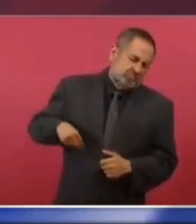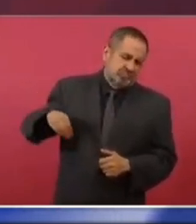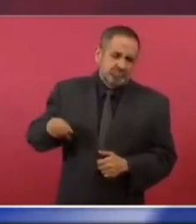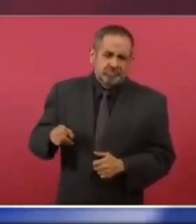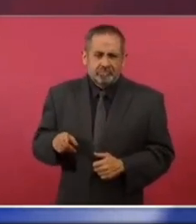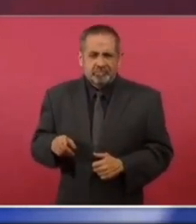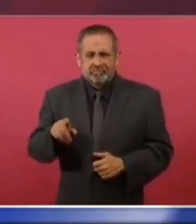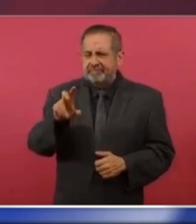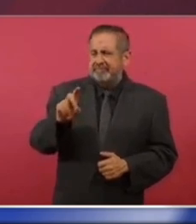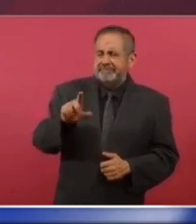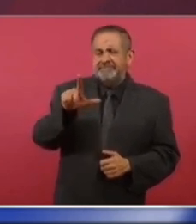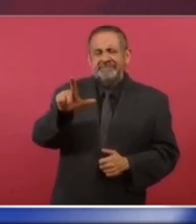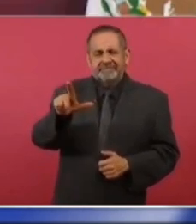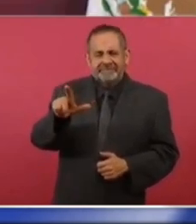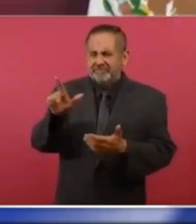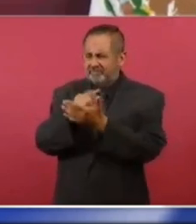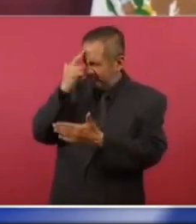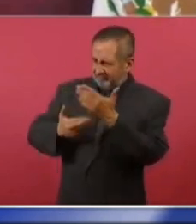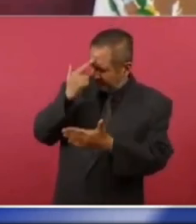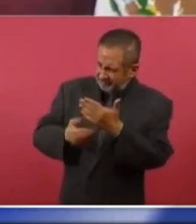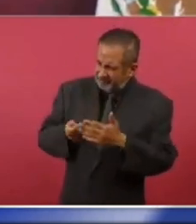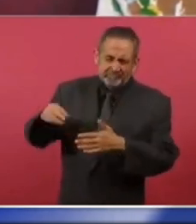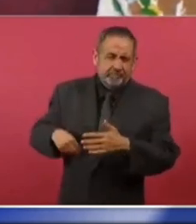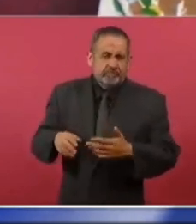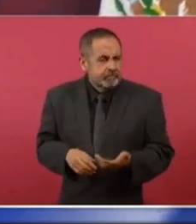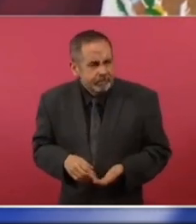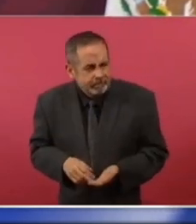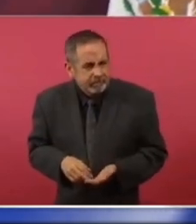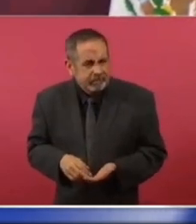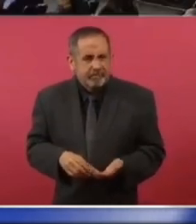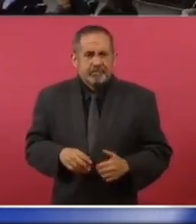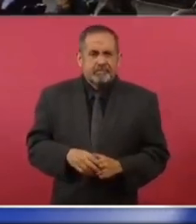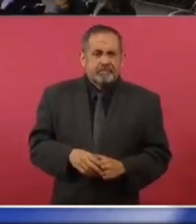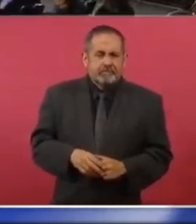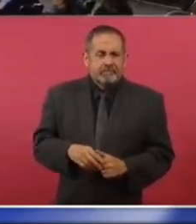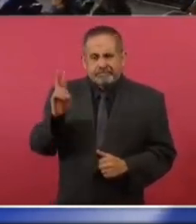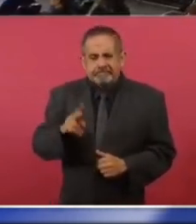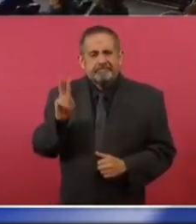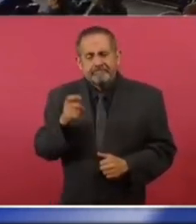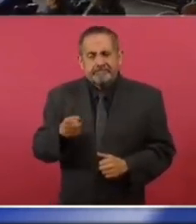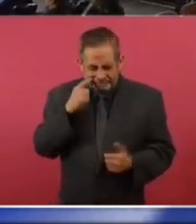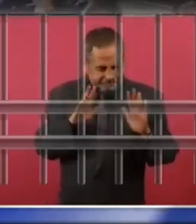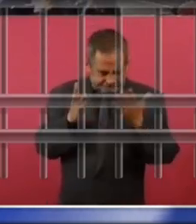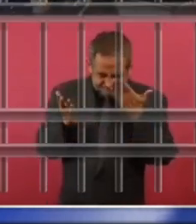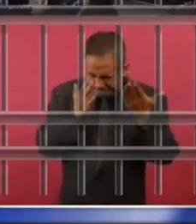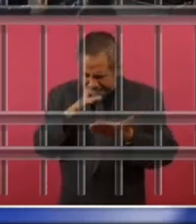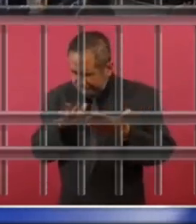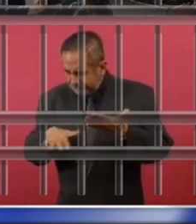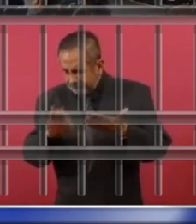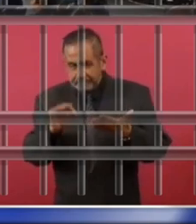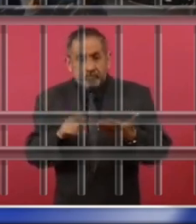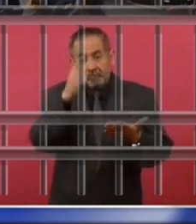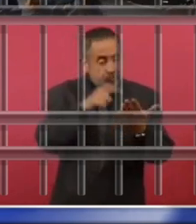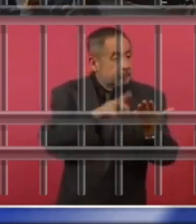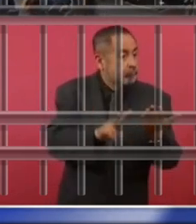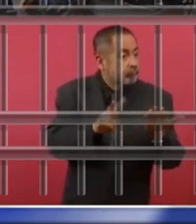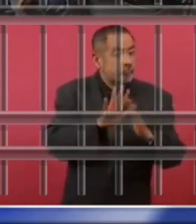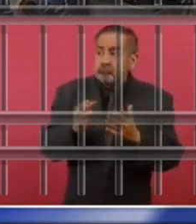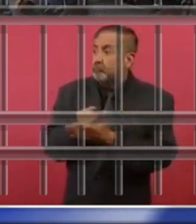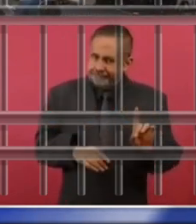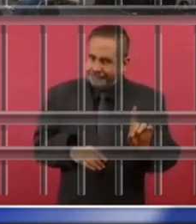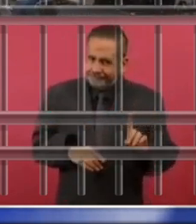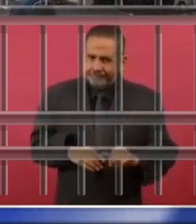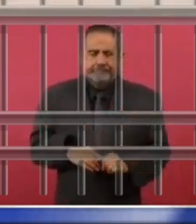de 37 delitos. Y la verdad, que tengo que buscar, porque si no se queda uno con la idea de que ya está en la